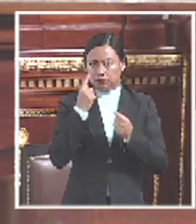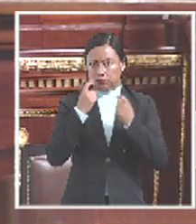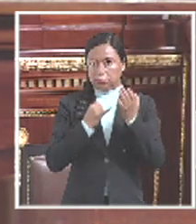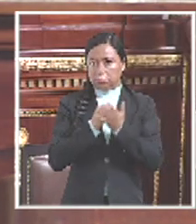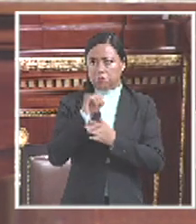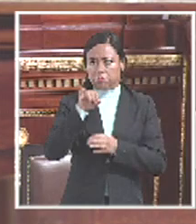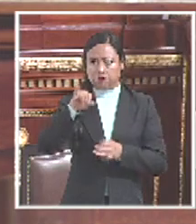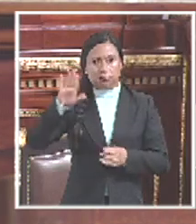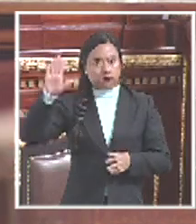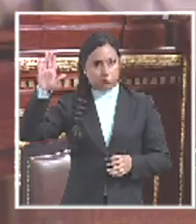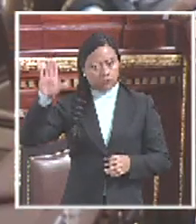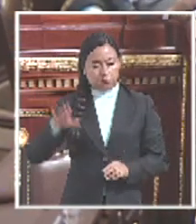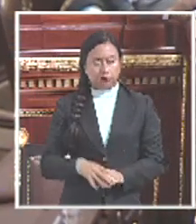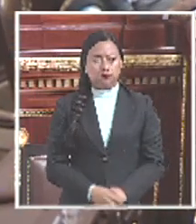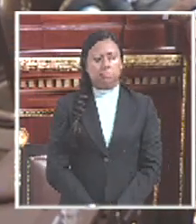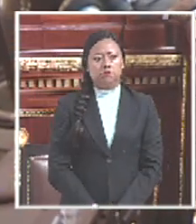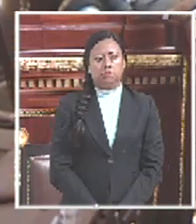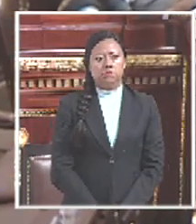manifestarlo levantando la mano.